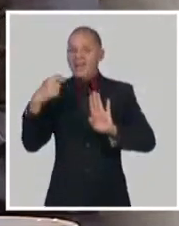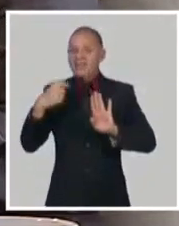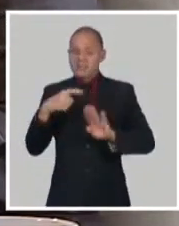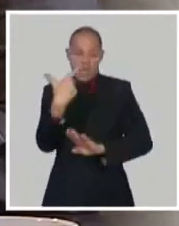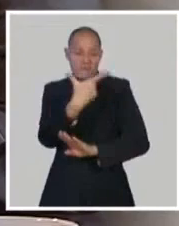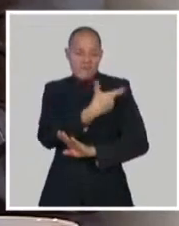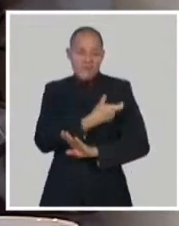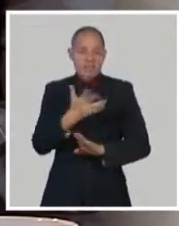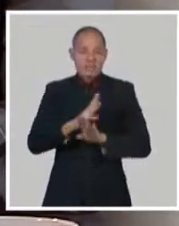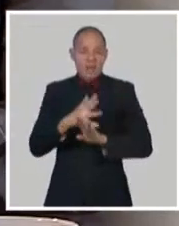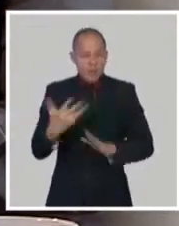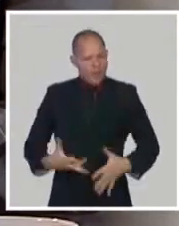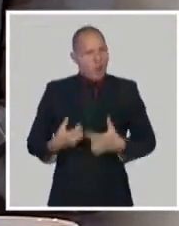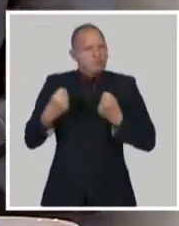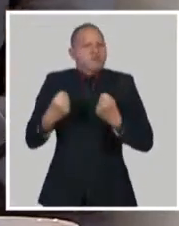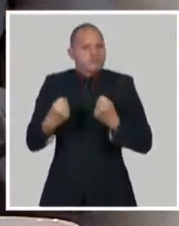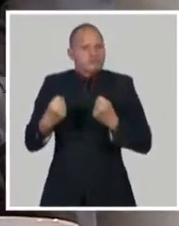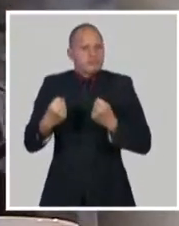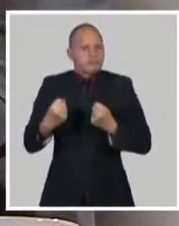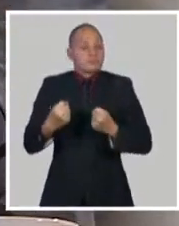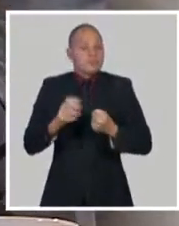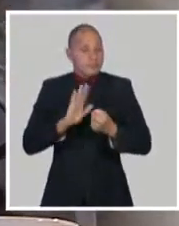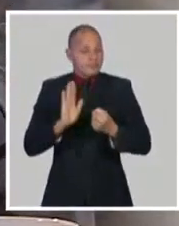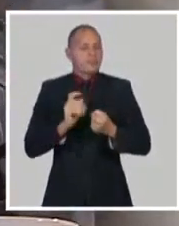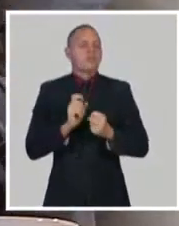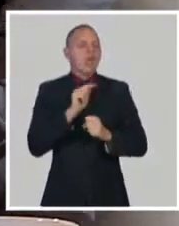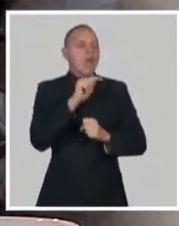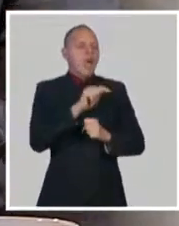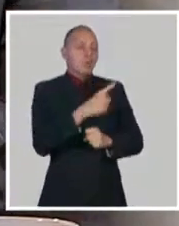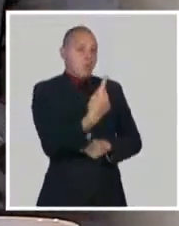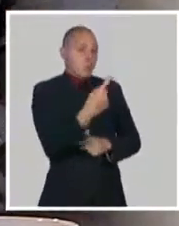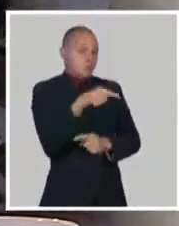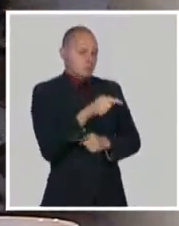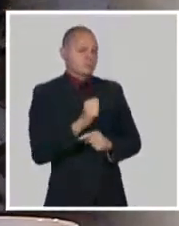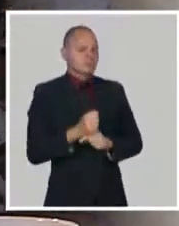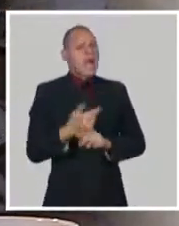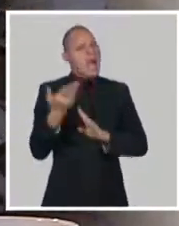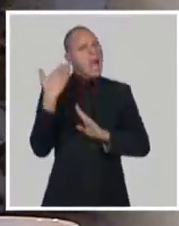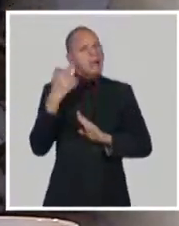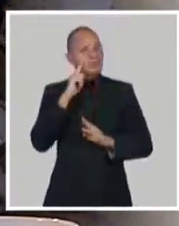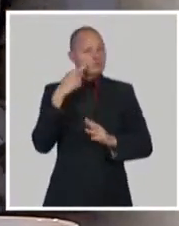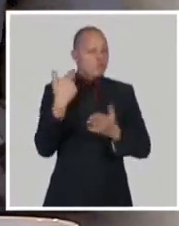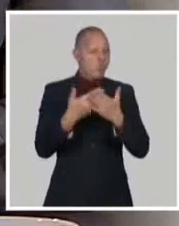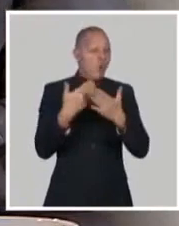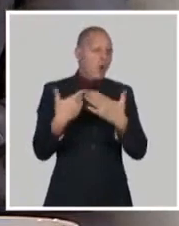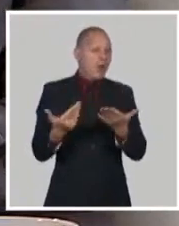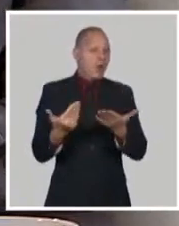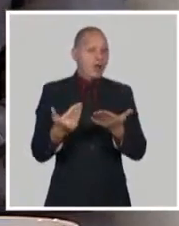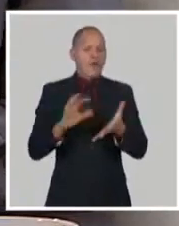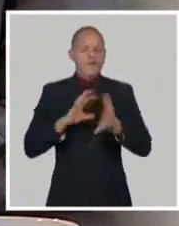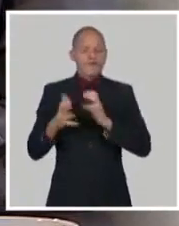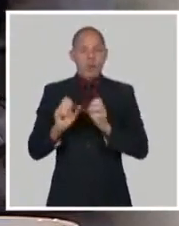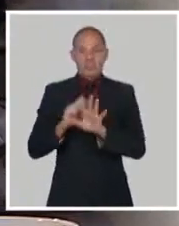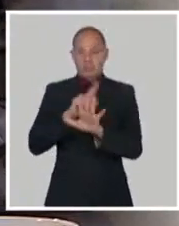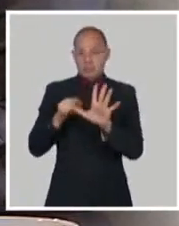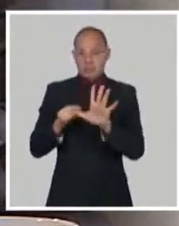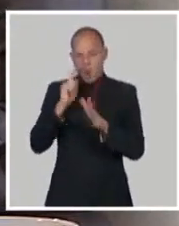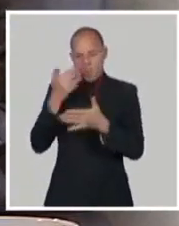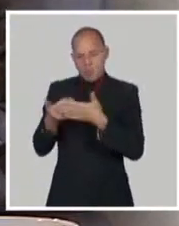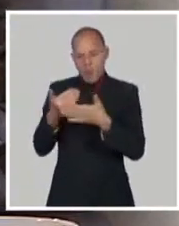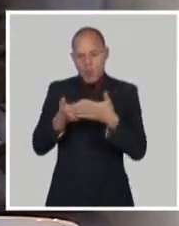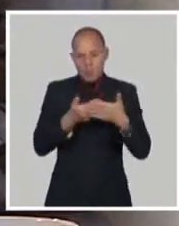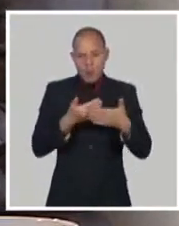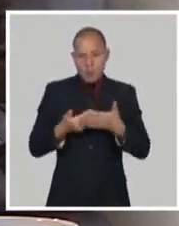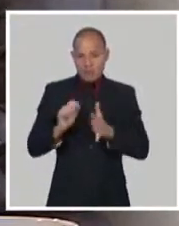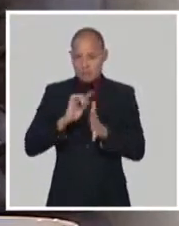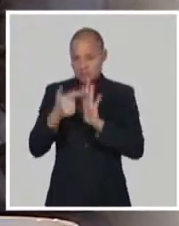5 formulaciones, porque necesitábamos ajustar las cantidades de cada uno de los componentes para ver con cuál logramos